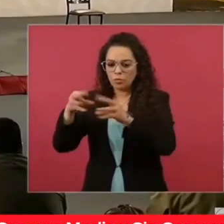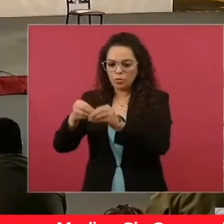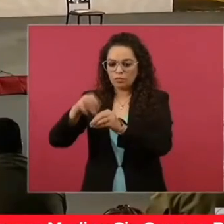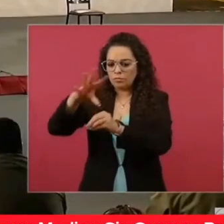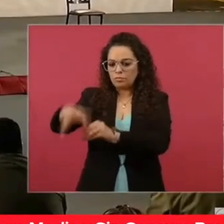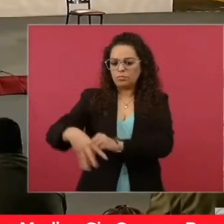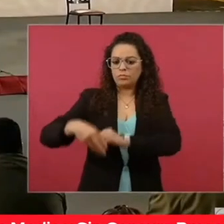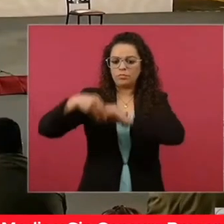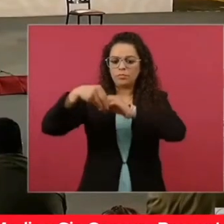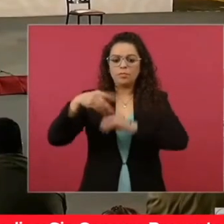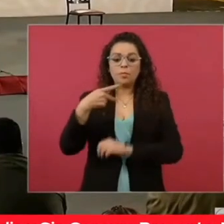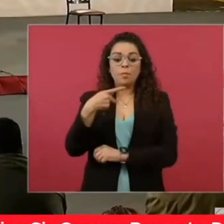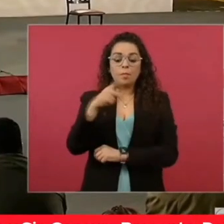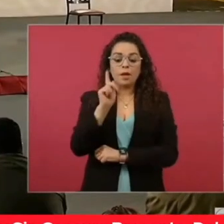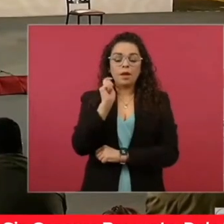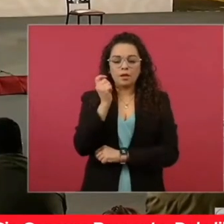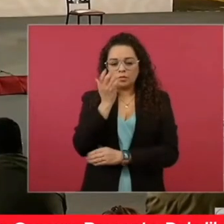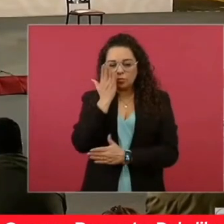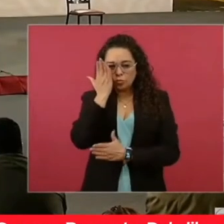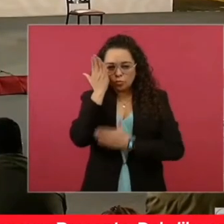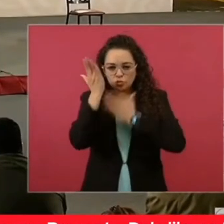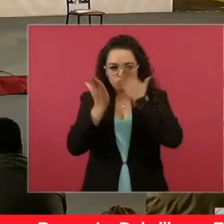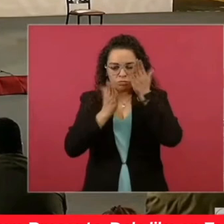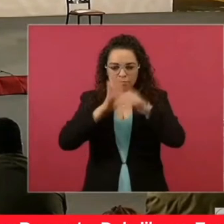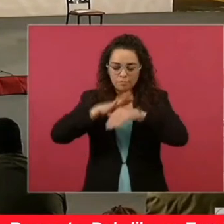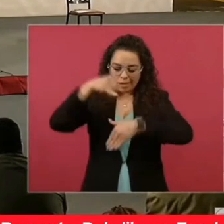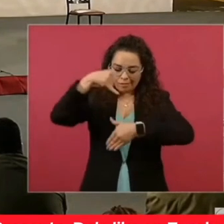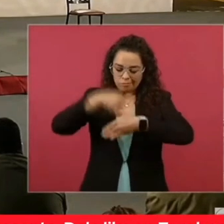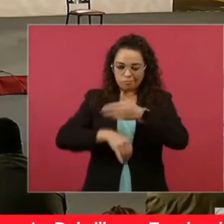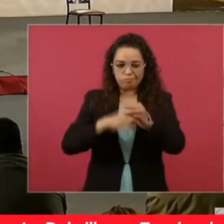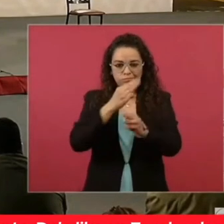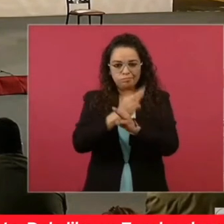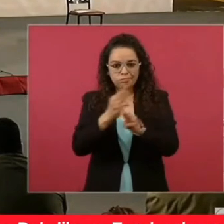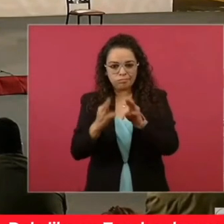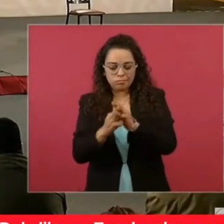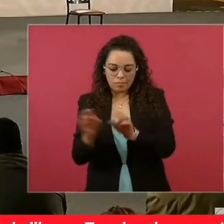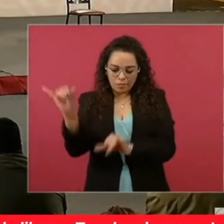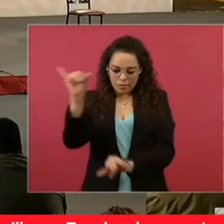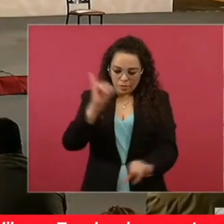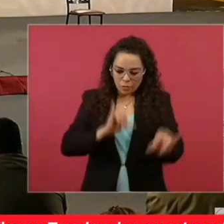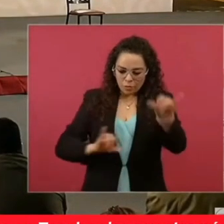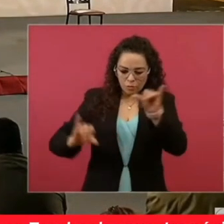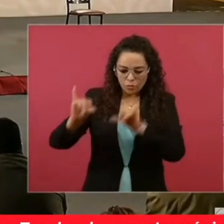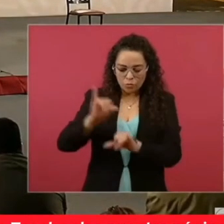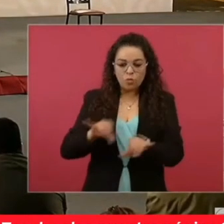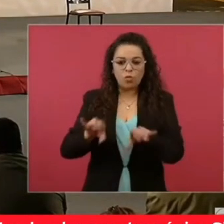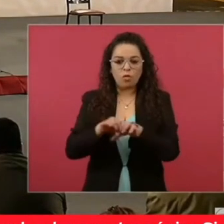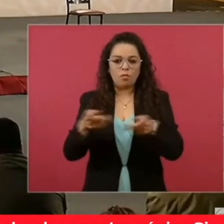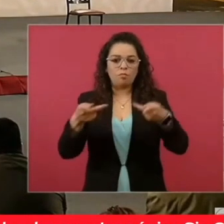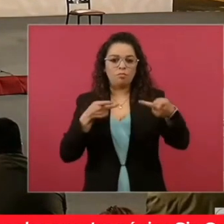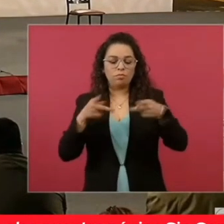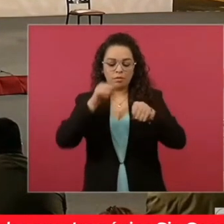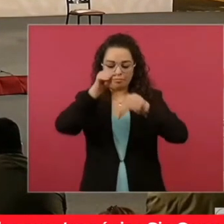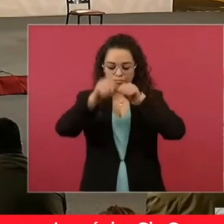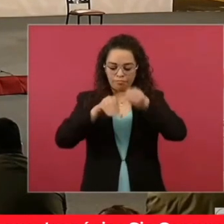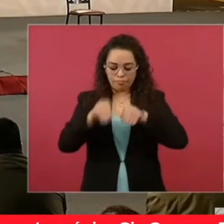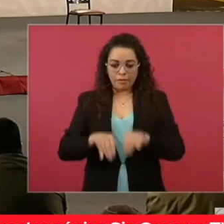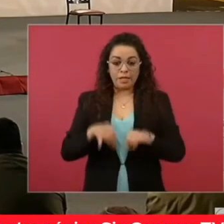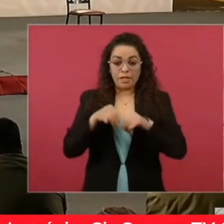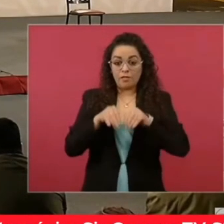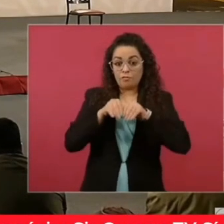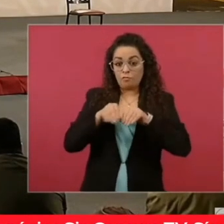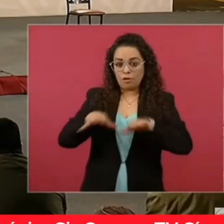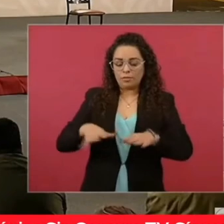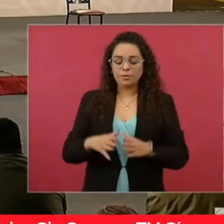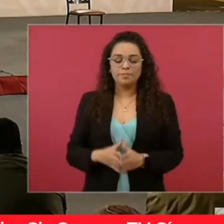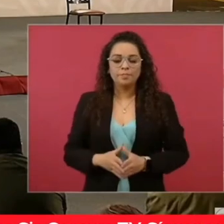tareas de laboratorio análisis de materiales sistematización de la información en el tramo seis